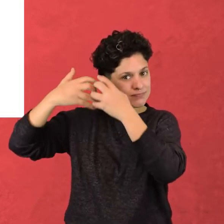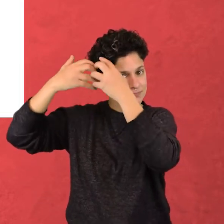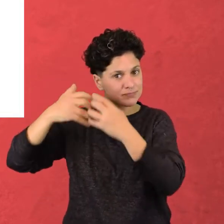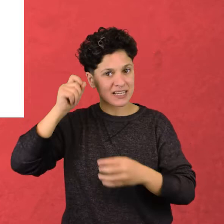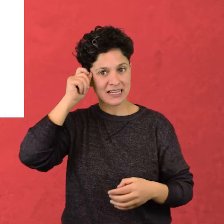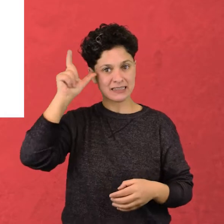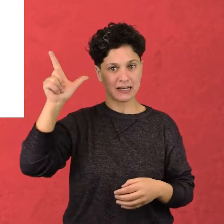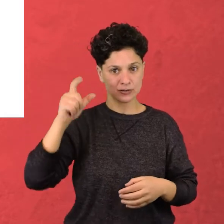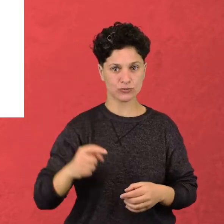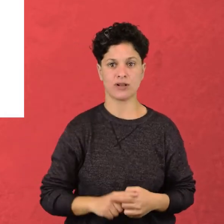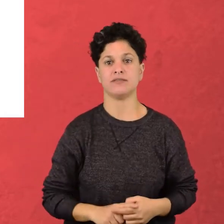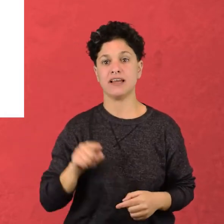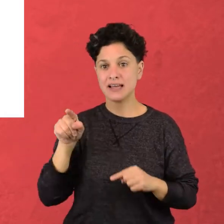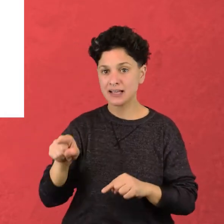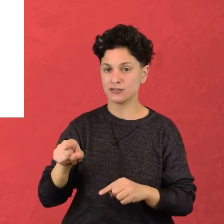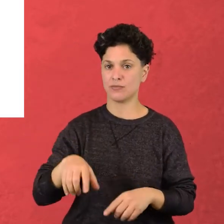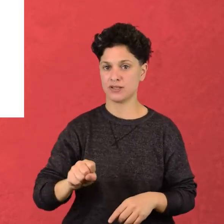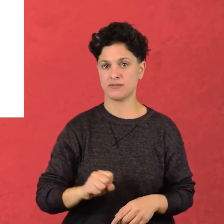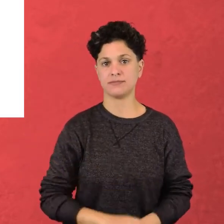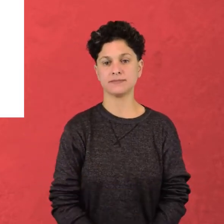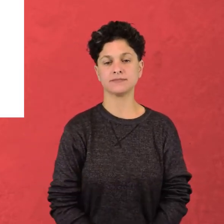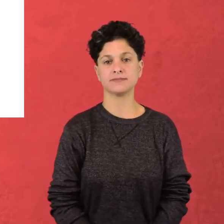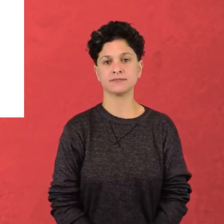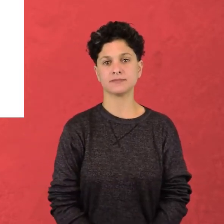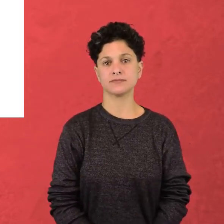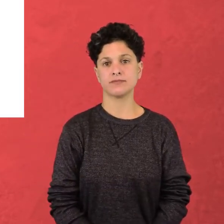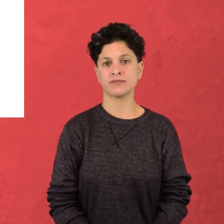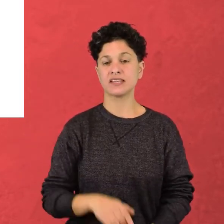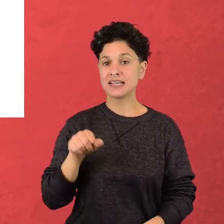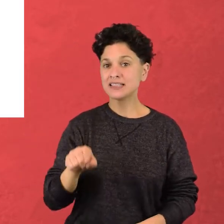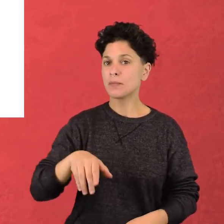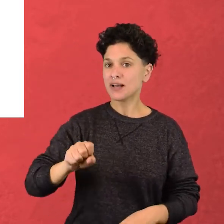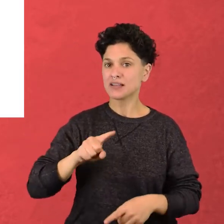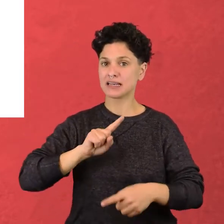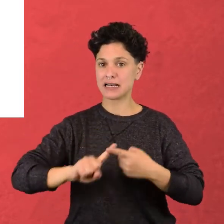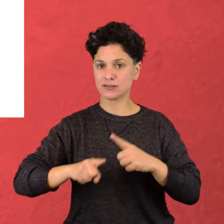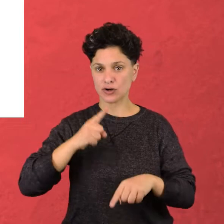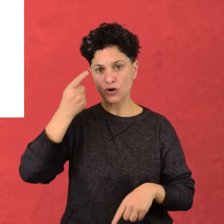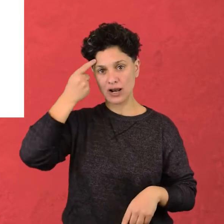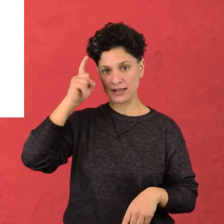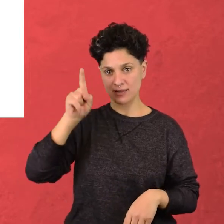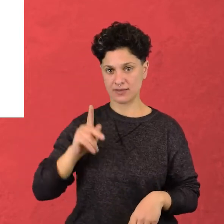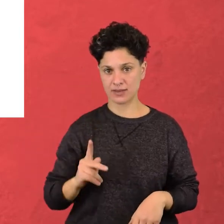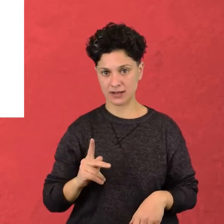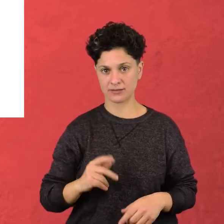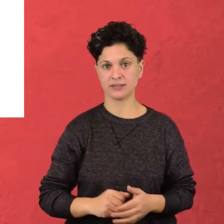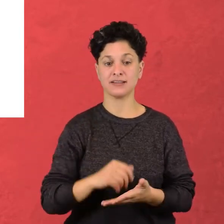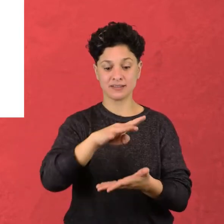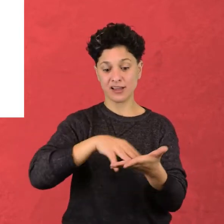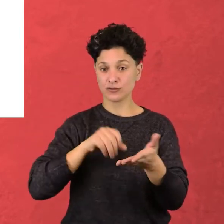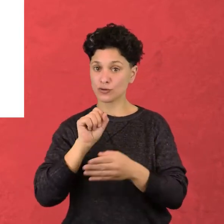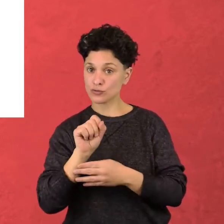mental, con una actitud intelectual. Muy bien, eso es lo que vimos, o por lo menos por donde